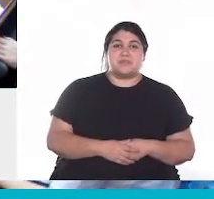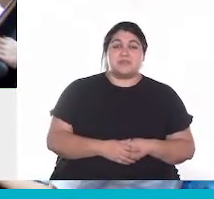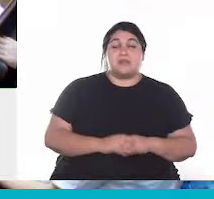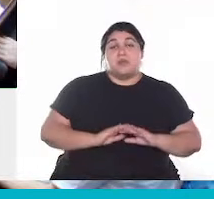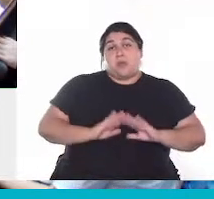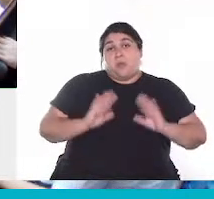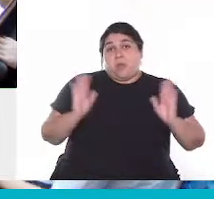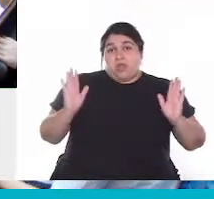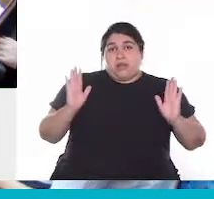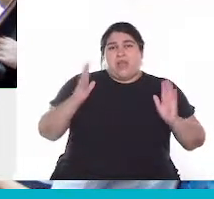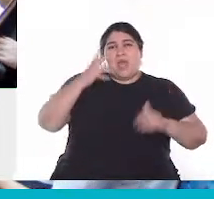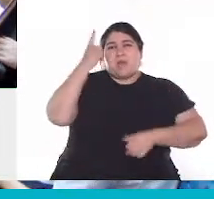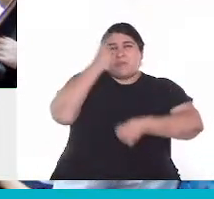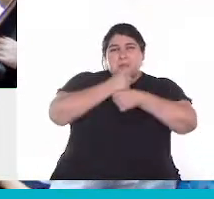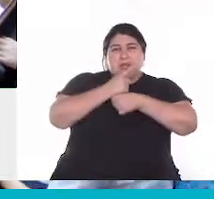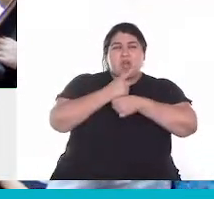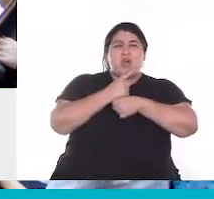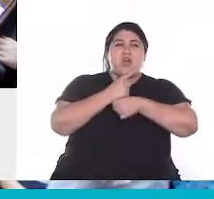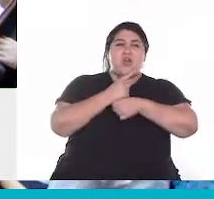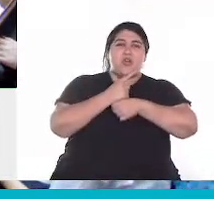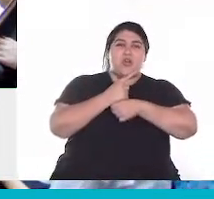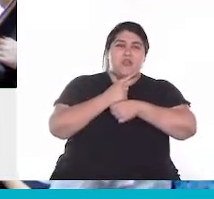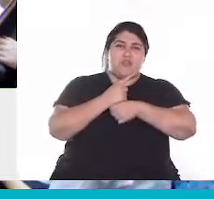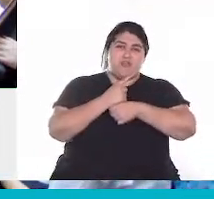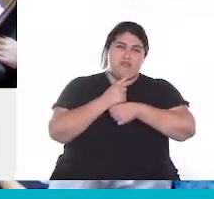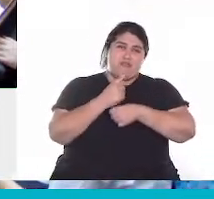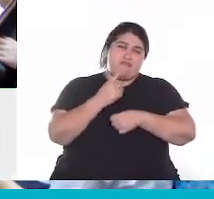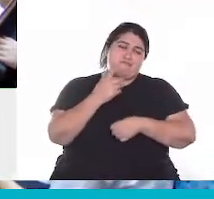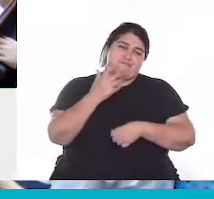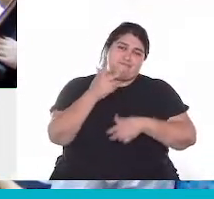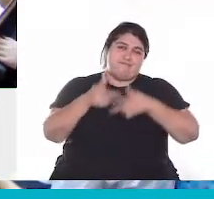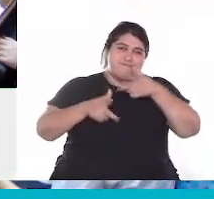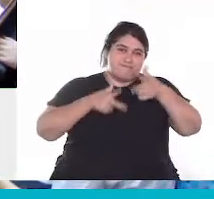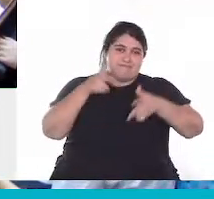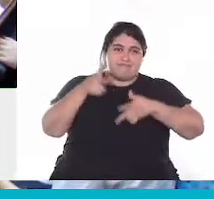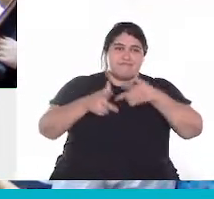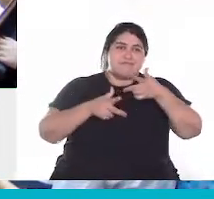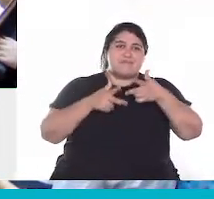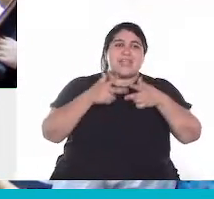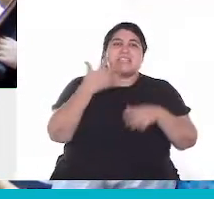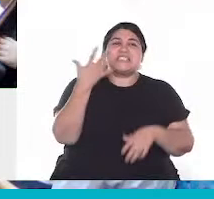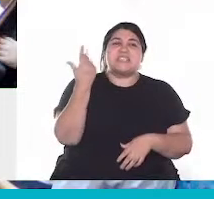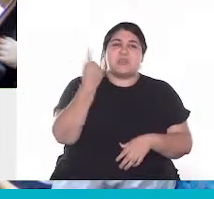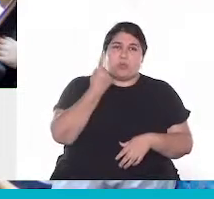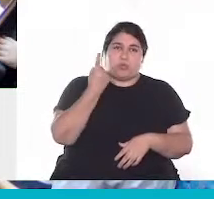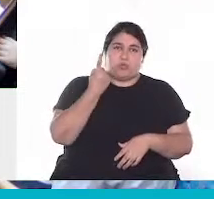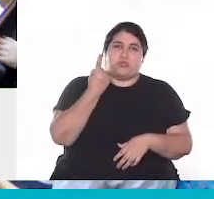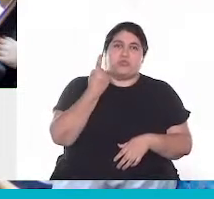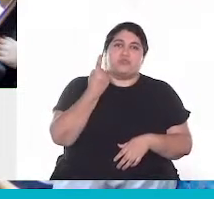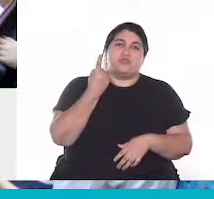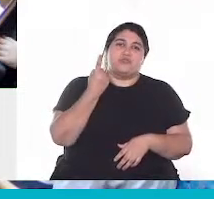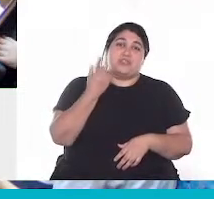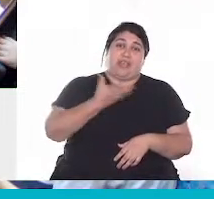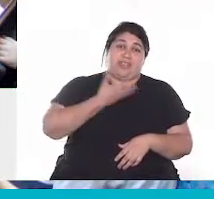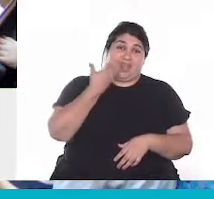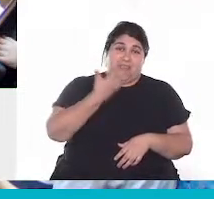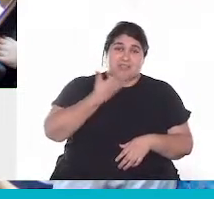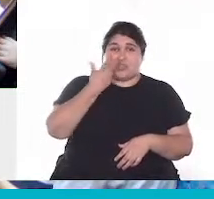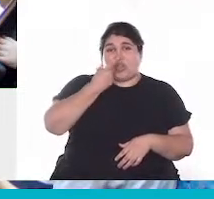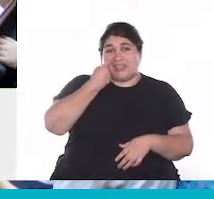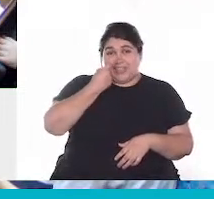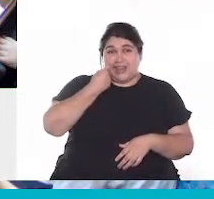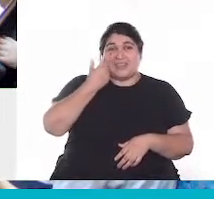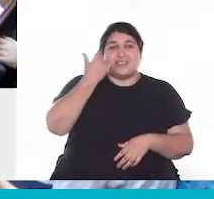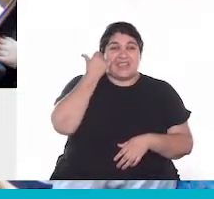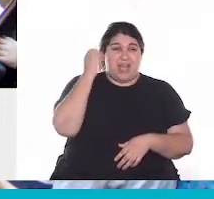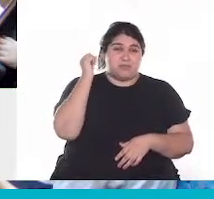Bueno, en principio me toca utilizar estos 5 minutos por la declaración de interés presentada